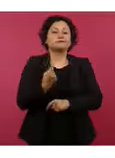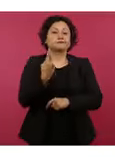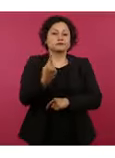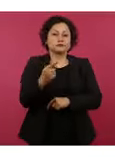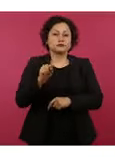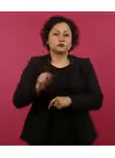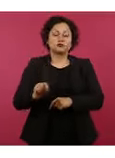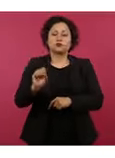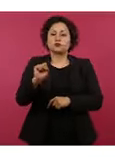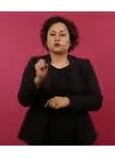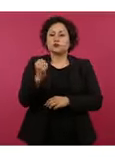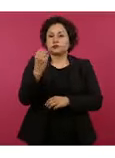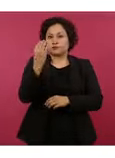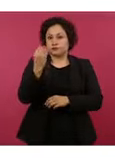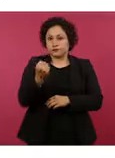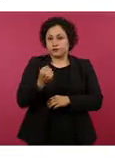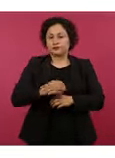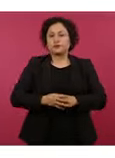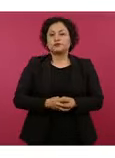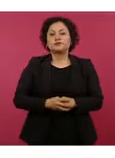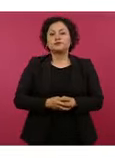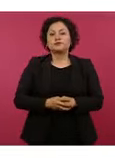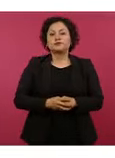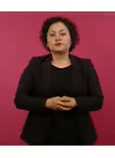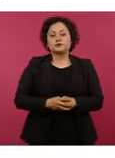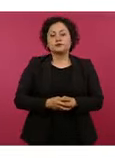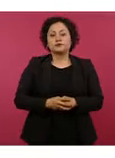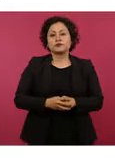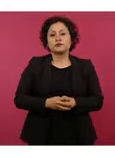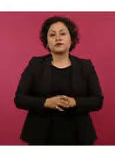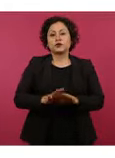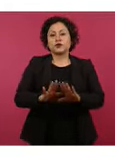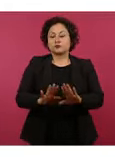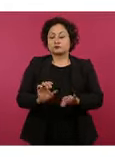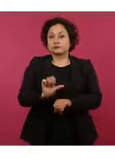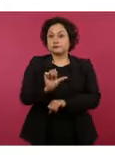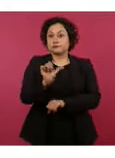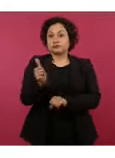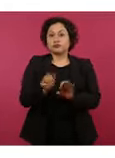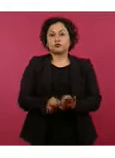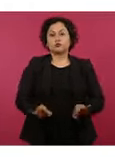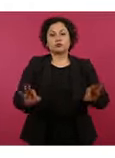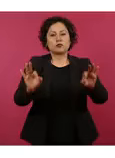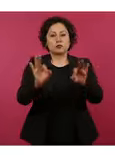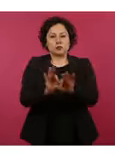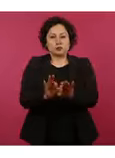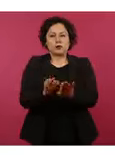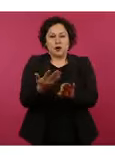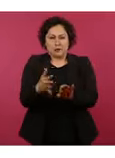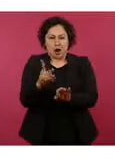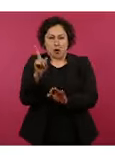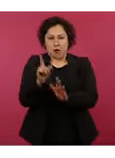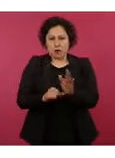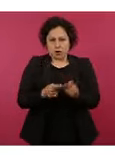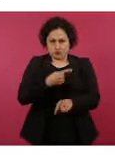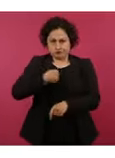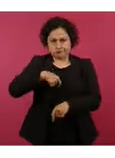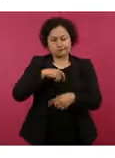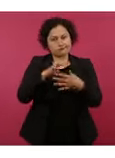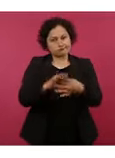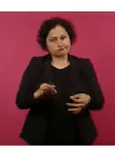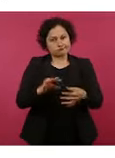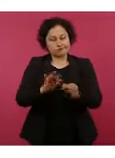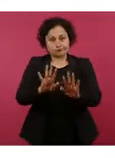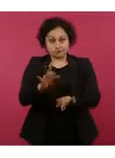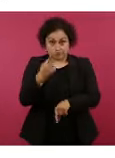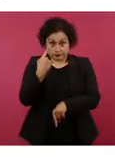pesos con 69 centavos. Nos encontramos también algo importante, como lo hemos enfatizado hace alrededor de un mes, en este caso, en el caso de